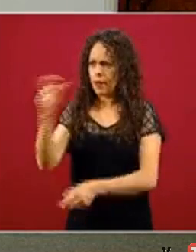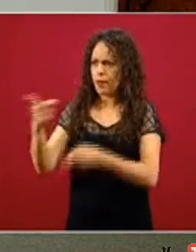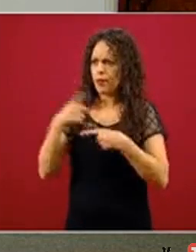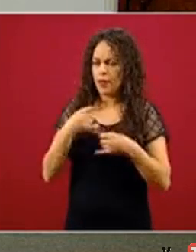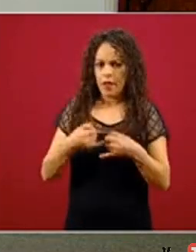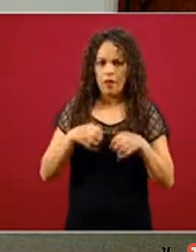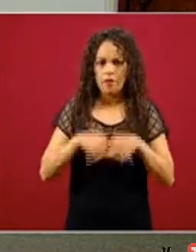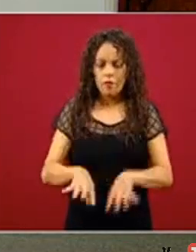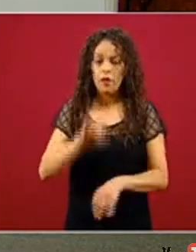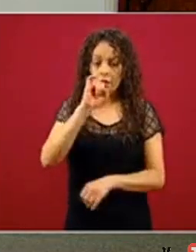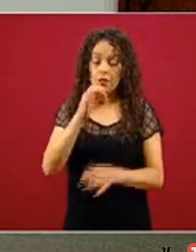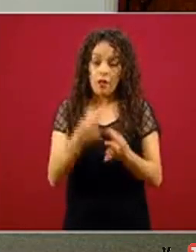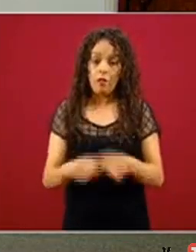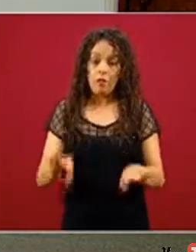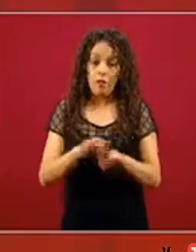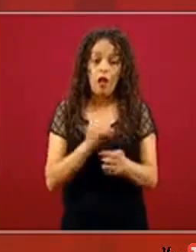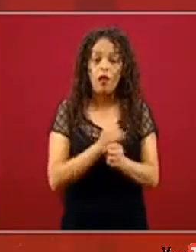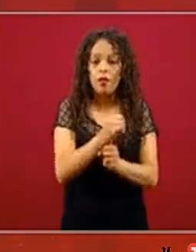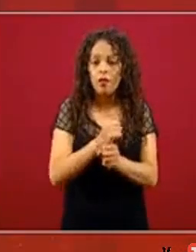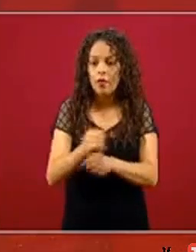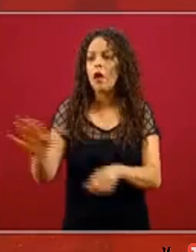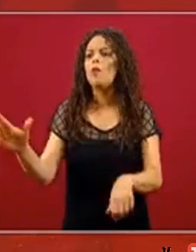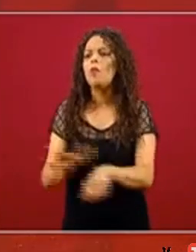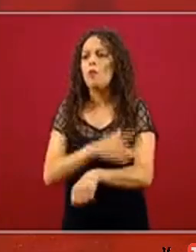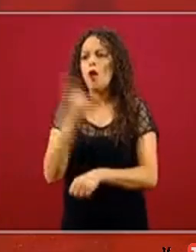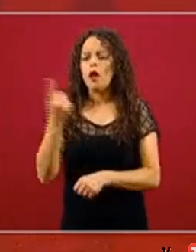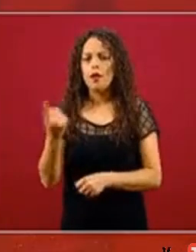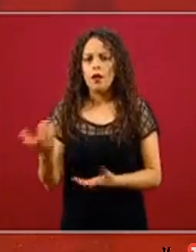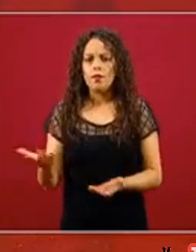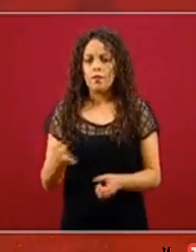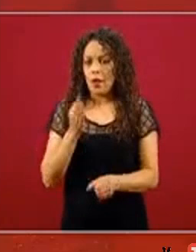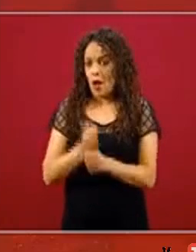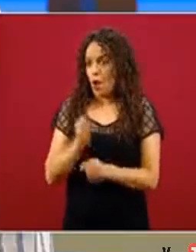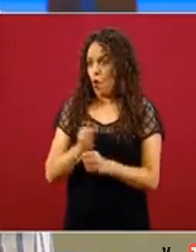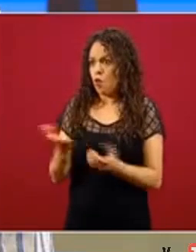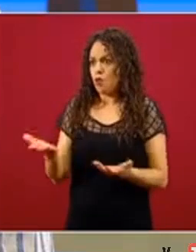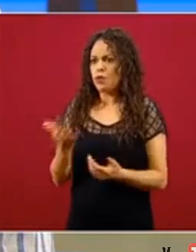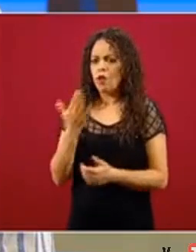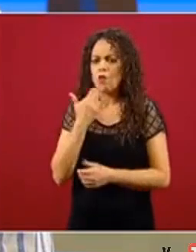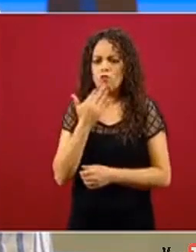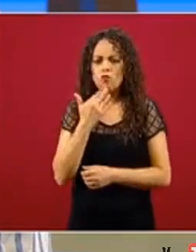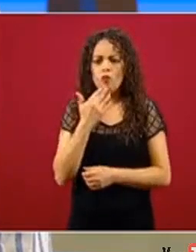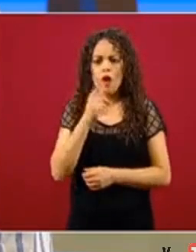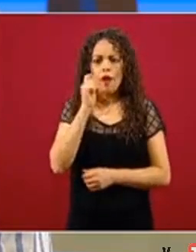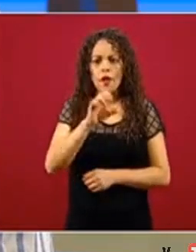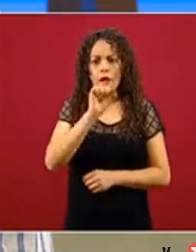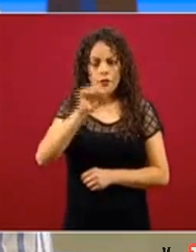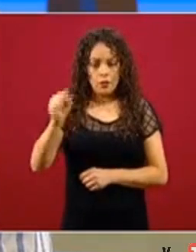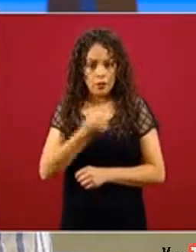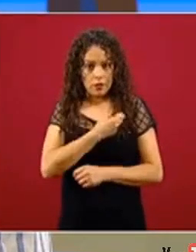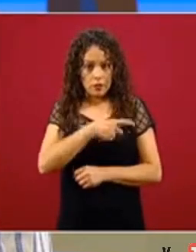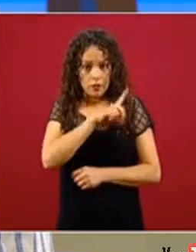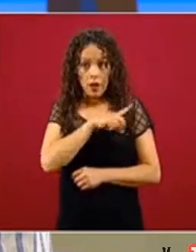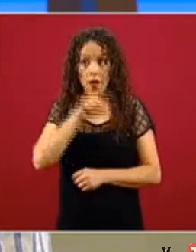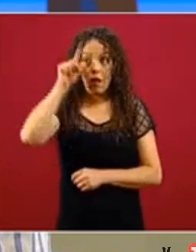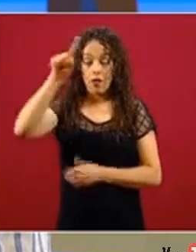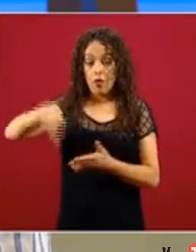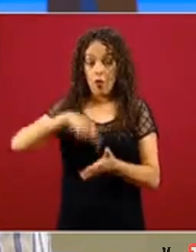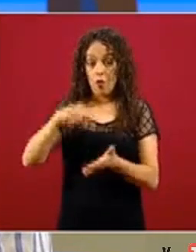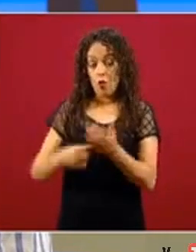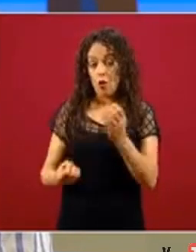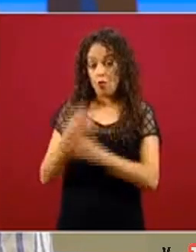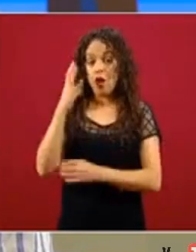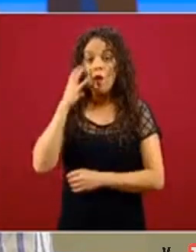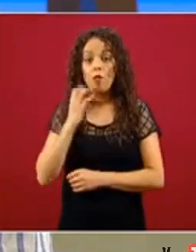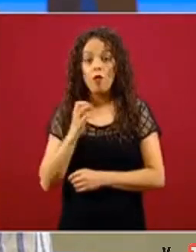importante investigar a qué se debe. Hasta el momento no tenemos una explicación ni de la Secretaría de Salud de Nuevo León ni de la Secretaría